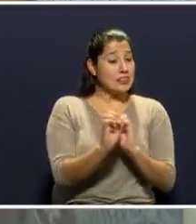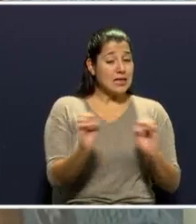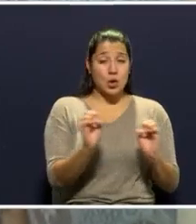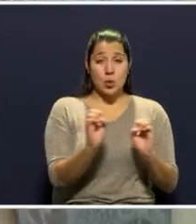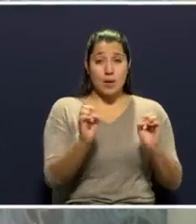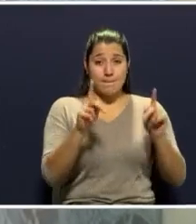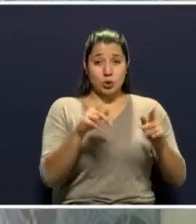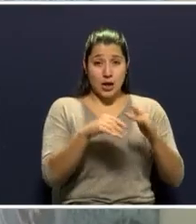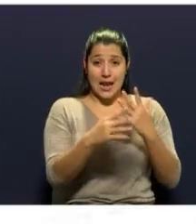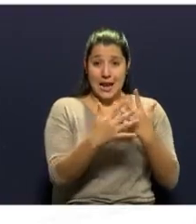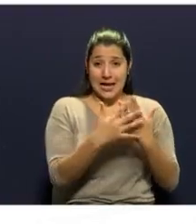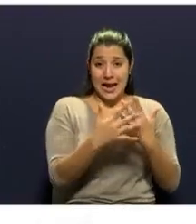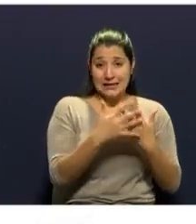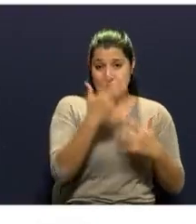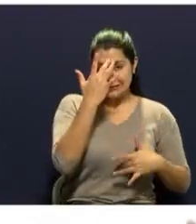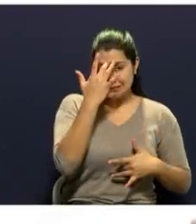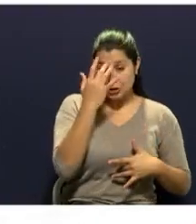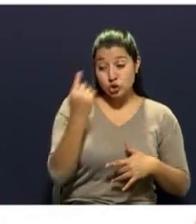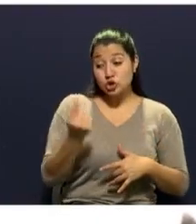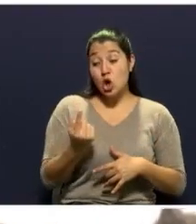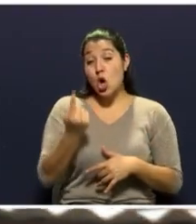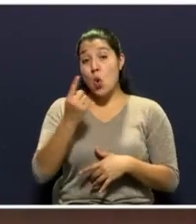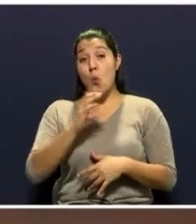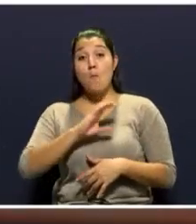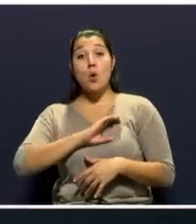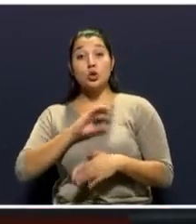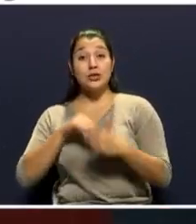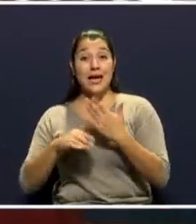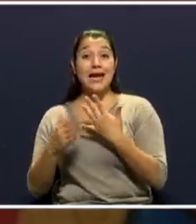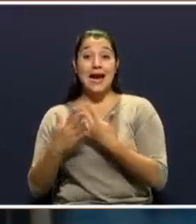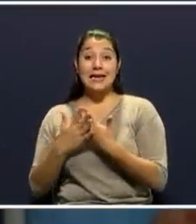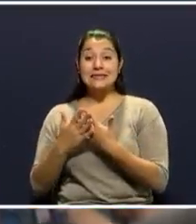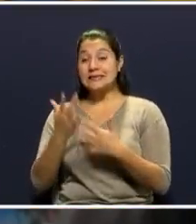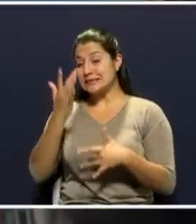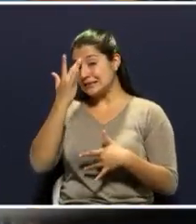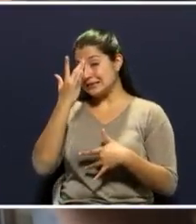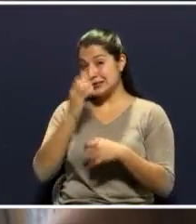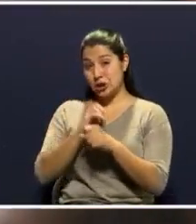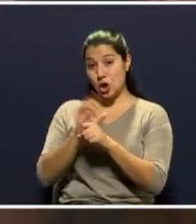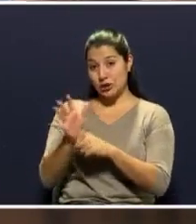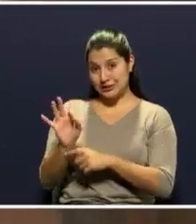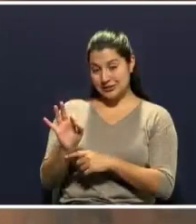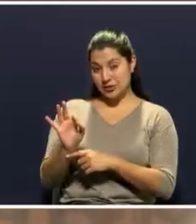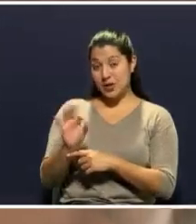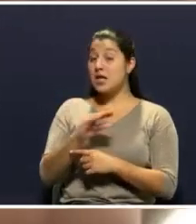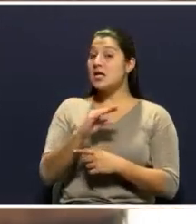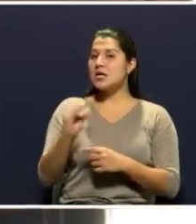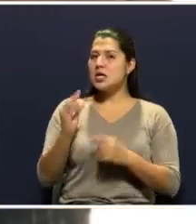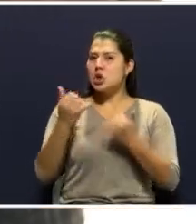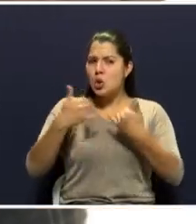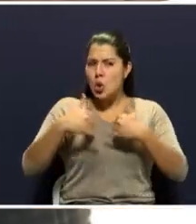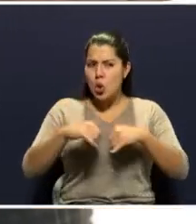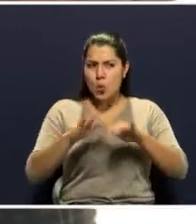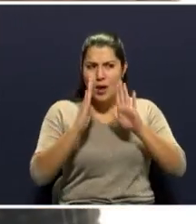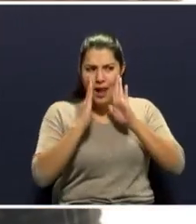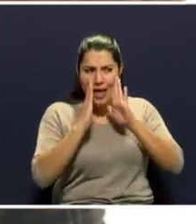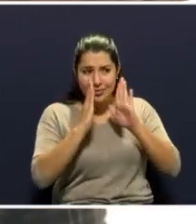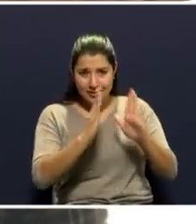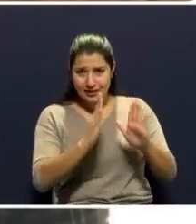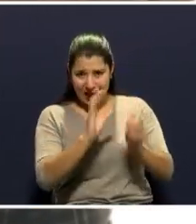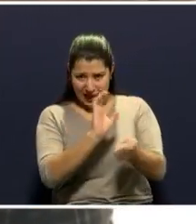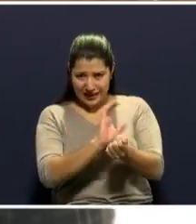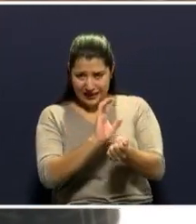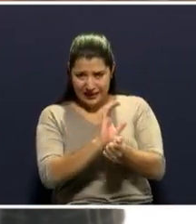el momento, solo un policía penitenciario ha dado positivo con COVID-19 y se mantiene la unidad de atención integral Reinaldo